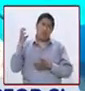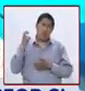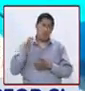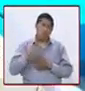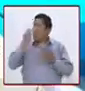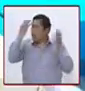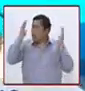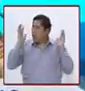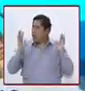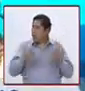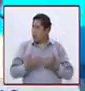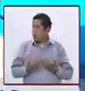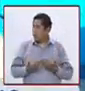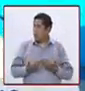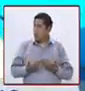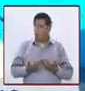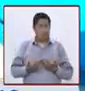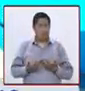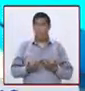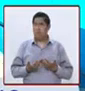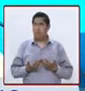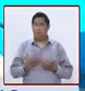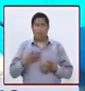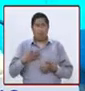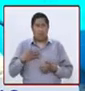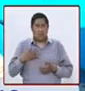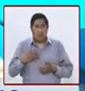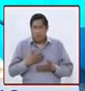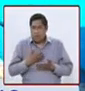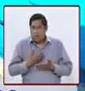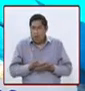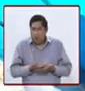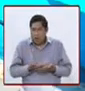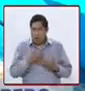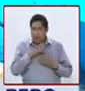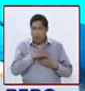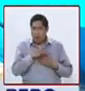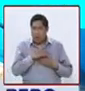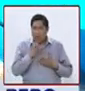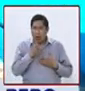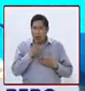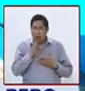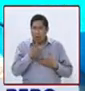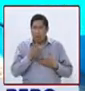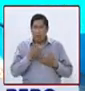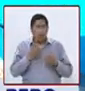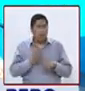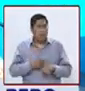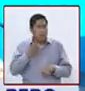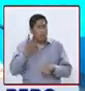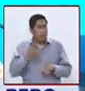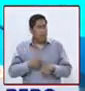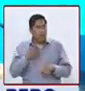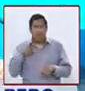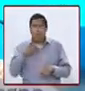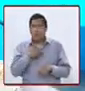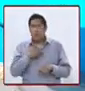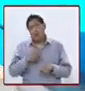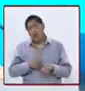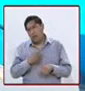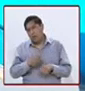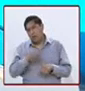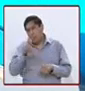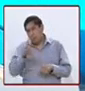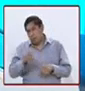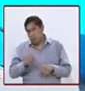no sé, pero nosotros aquí voluntar cobramos, nosotros ganamos al día, hay veces, hay para nosotros, hay veces